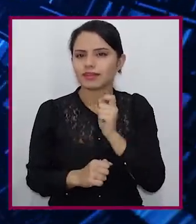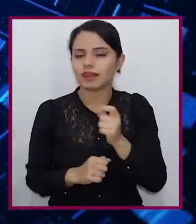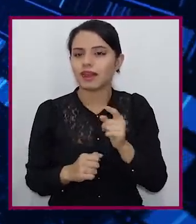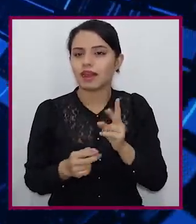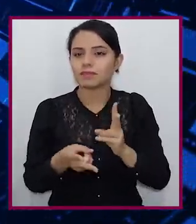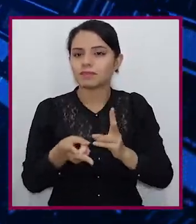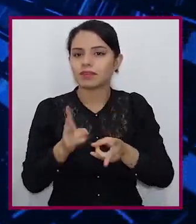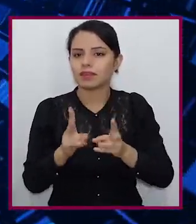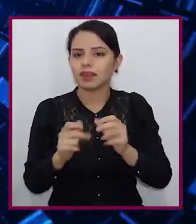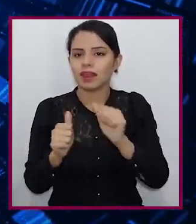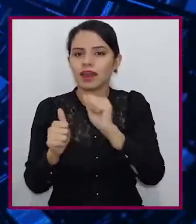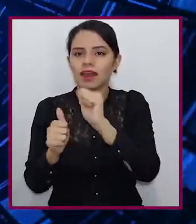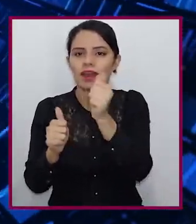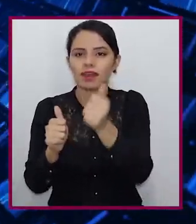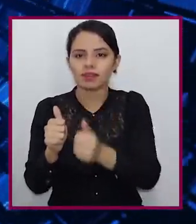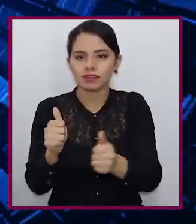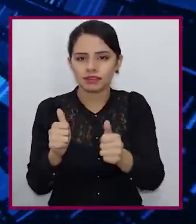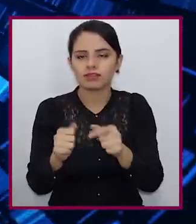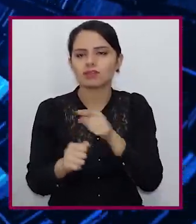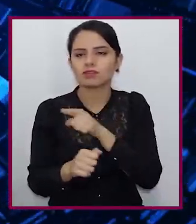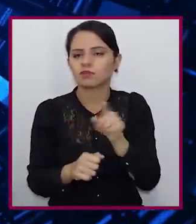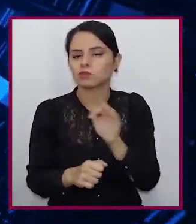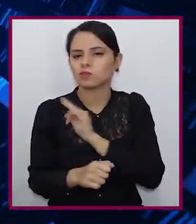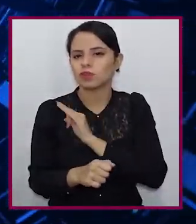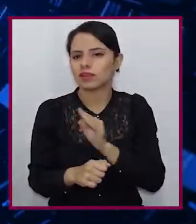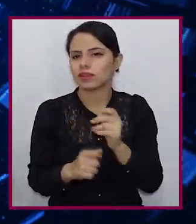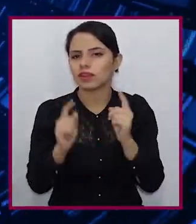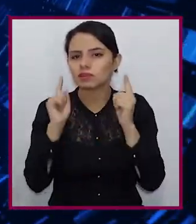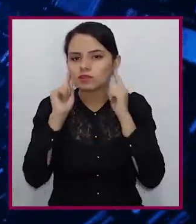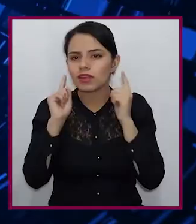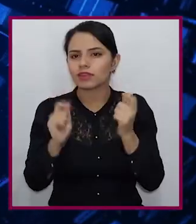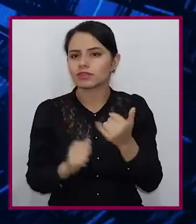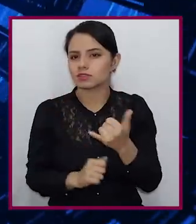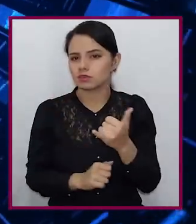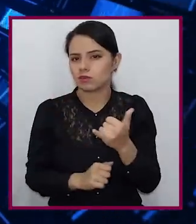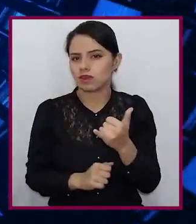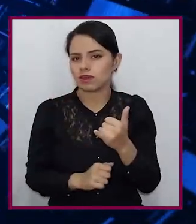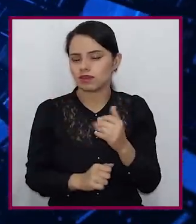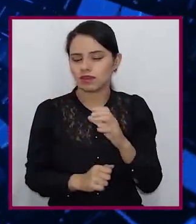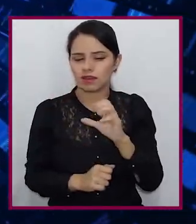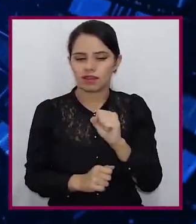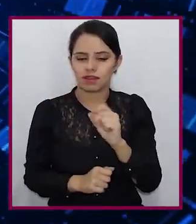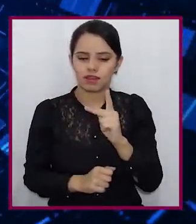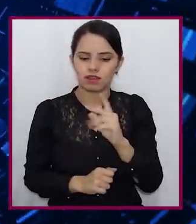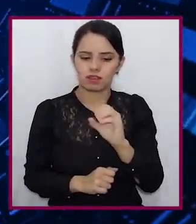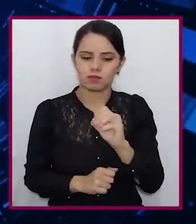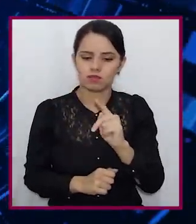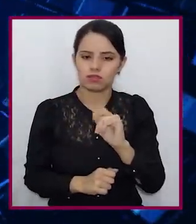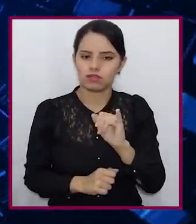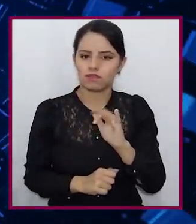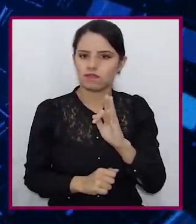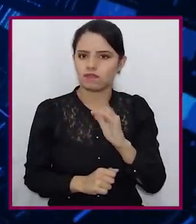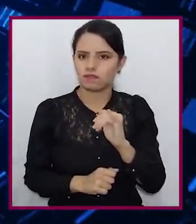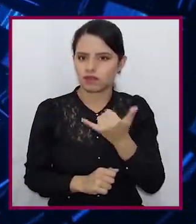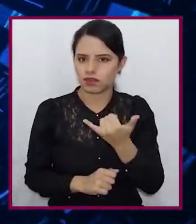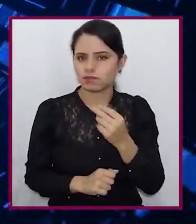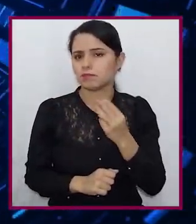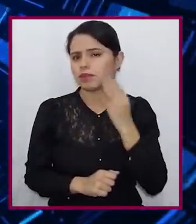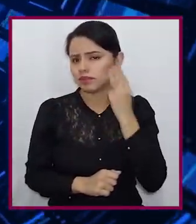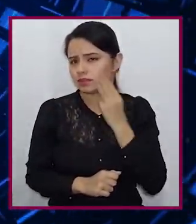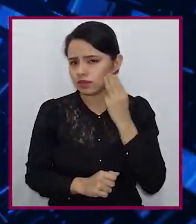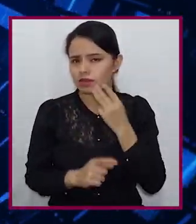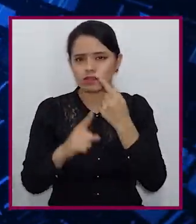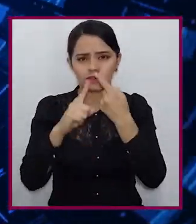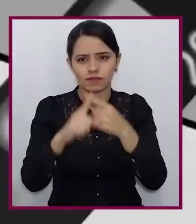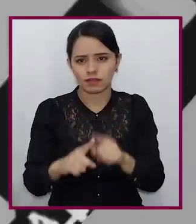llama Hablemos Arte y lo pueden escuchar desde un celular en Spotify, iTunes o cualquier